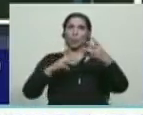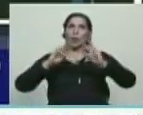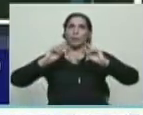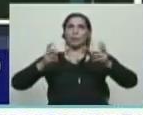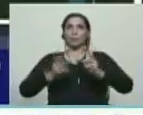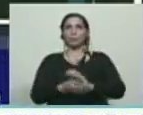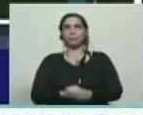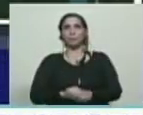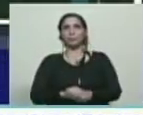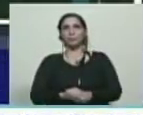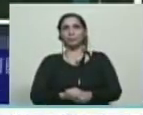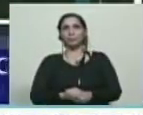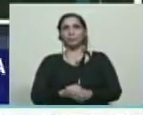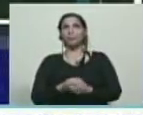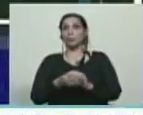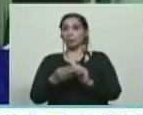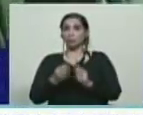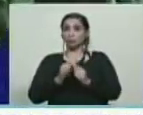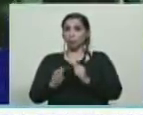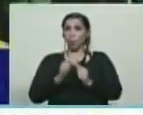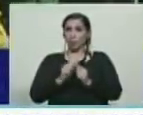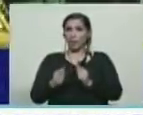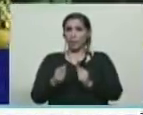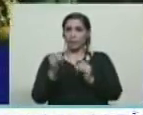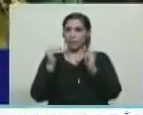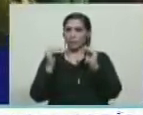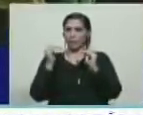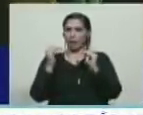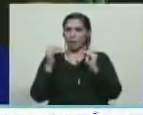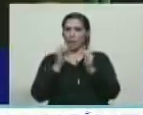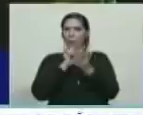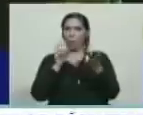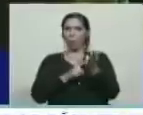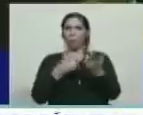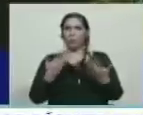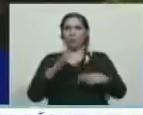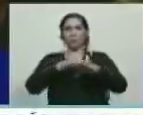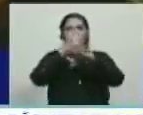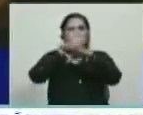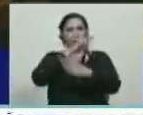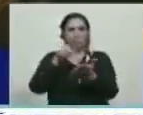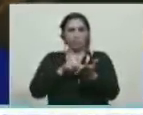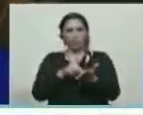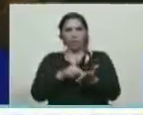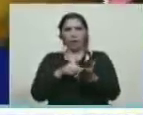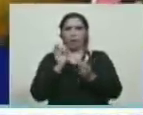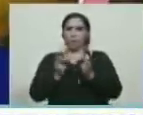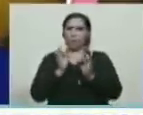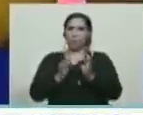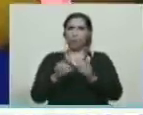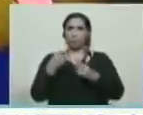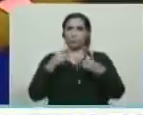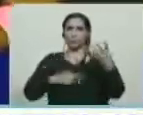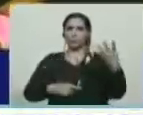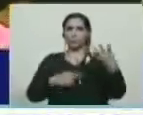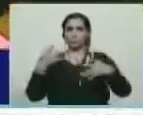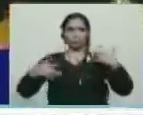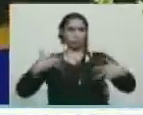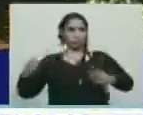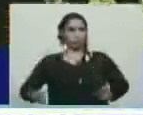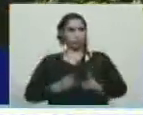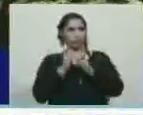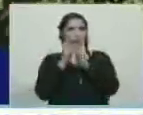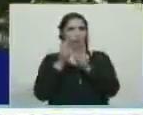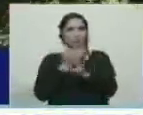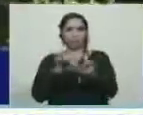coin, es una moneda totalmente estable. El Superintendente Nacional de Criptoactivos y Actividades Conexas calificó este encuentro como